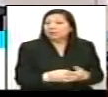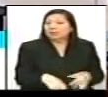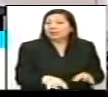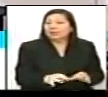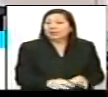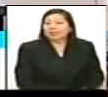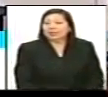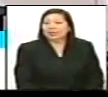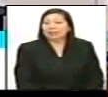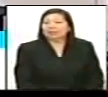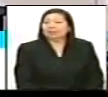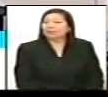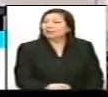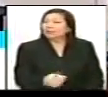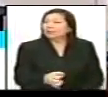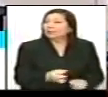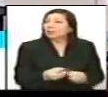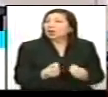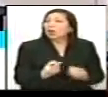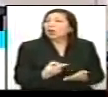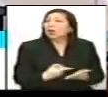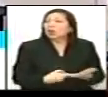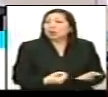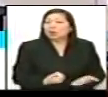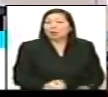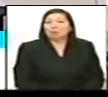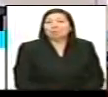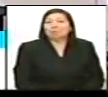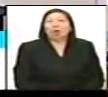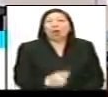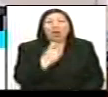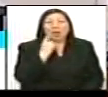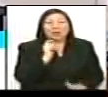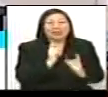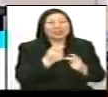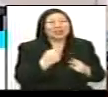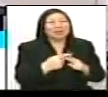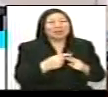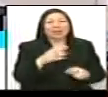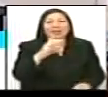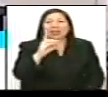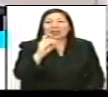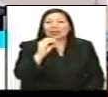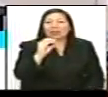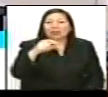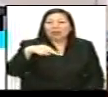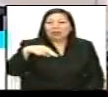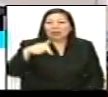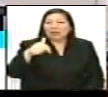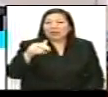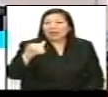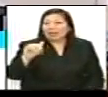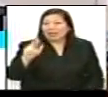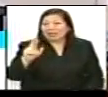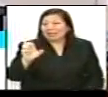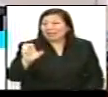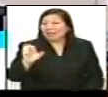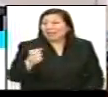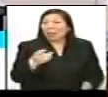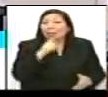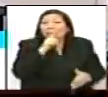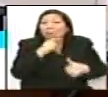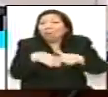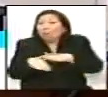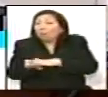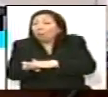así como, o sea, uno no se explica cómo el señor Donaire, que además permanece prófugo,